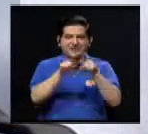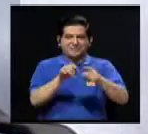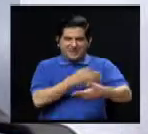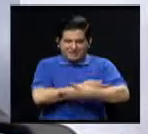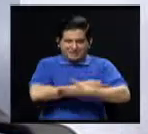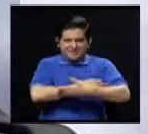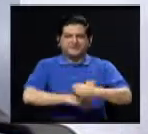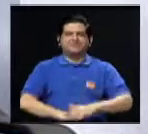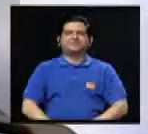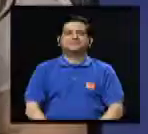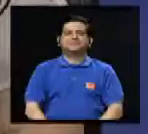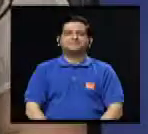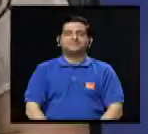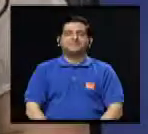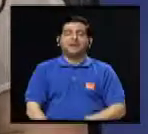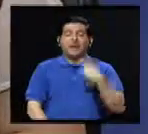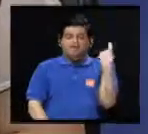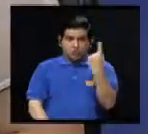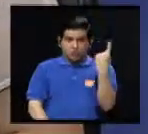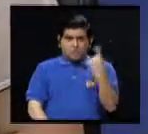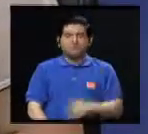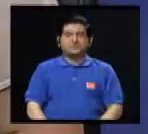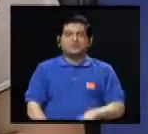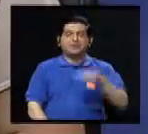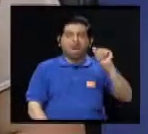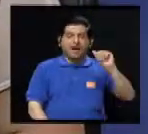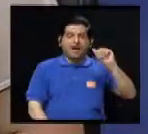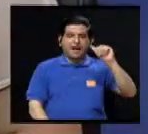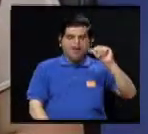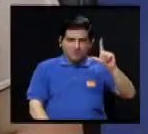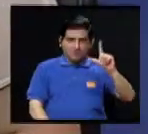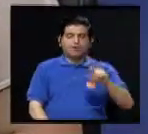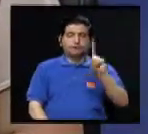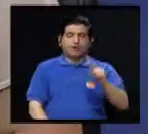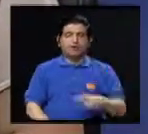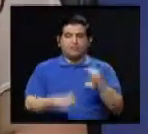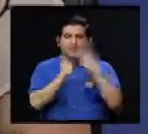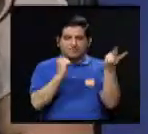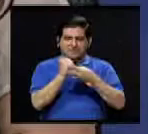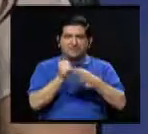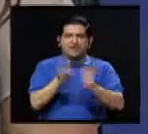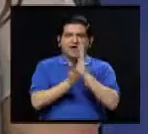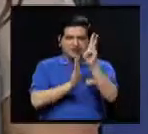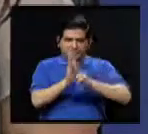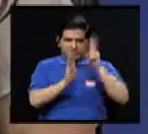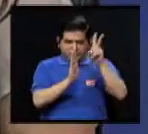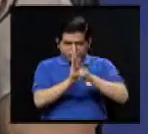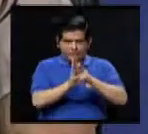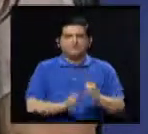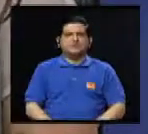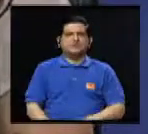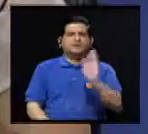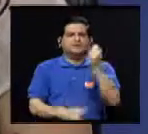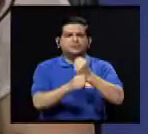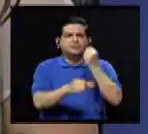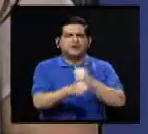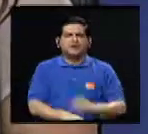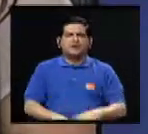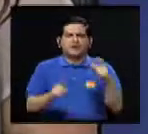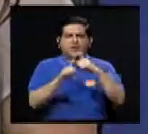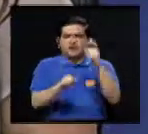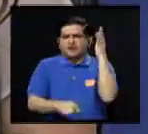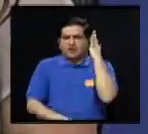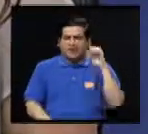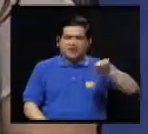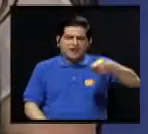Daniela. Bueno, como siempre, Ana Lucía nos trae un estreno de un documental. Pues, cierto. Su trabajo en Palabra de Mujer,